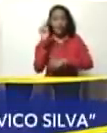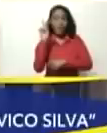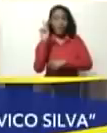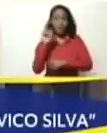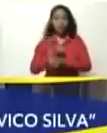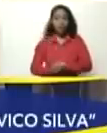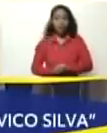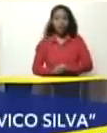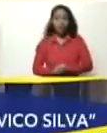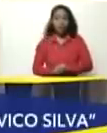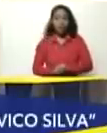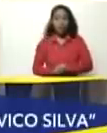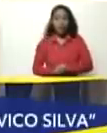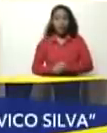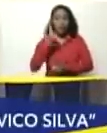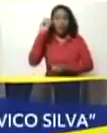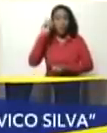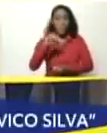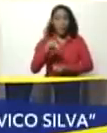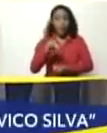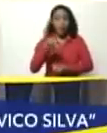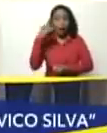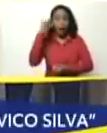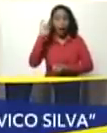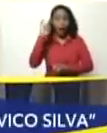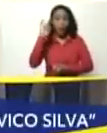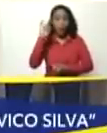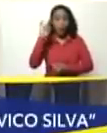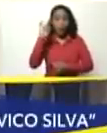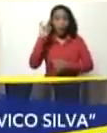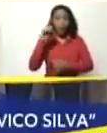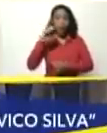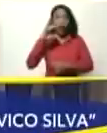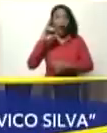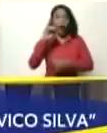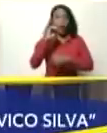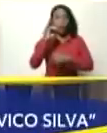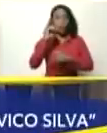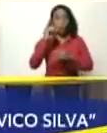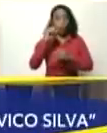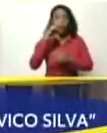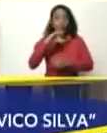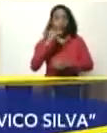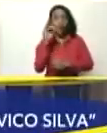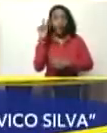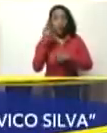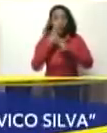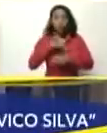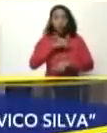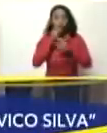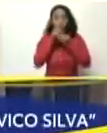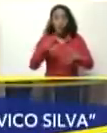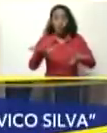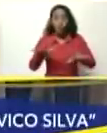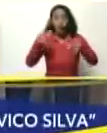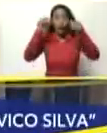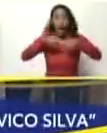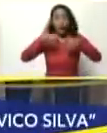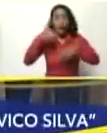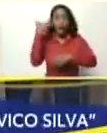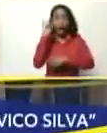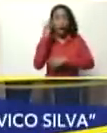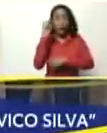Ludovico. También, mi comandante, tenemos una CIT en la Gran Colombia y estamos desplegados. Aquí, esta CIT tiene